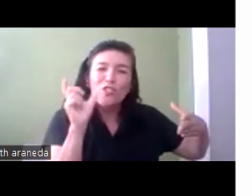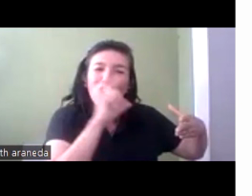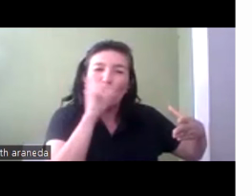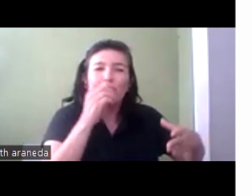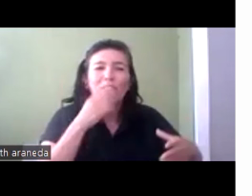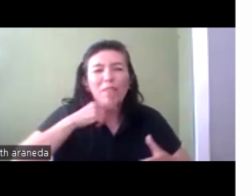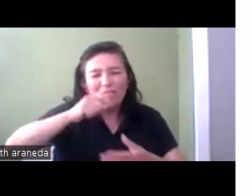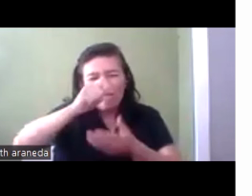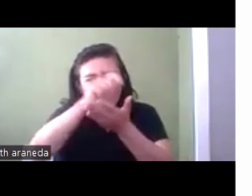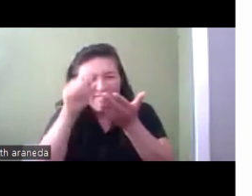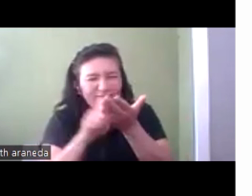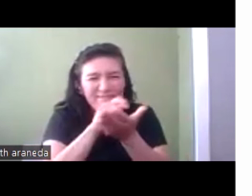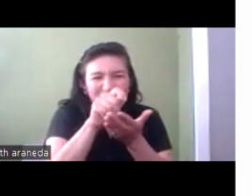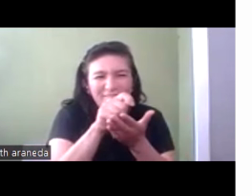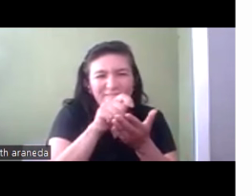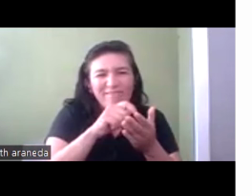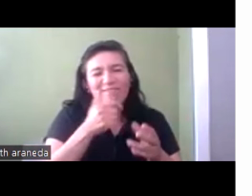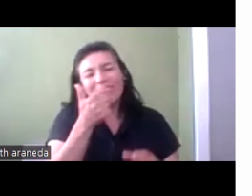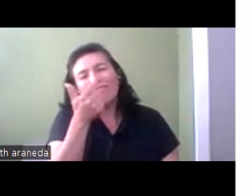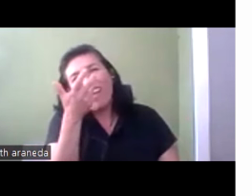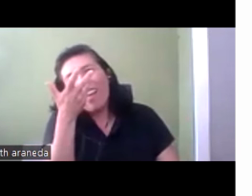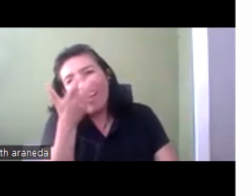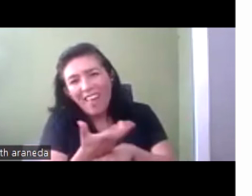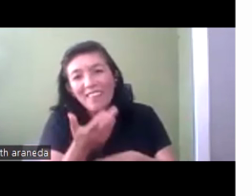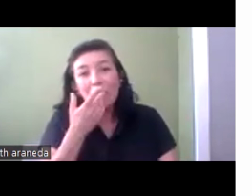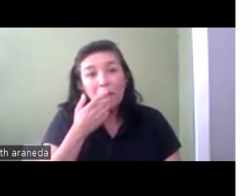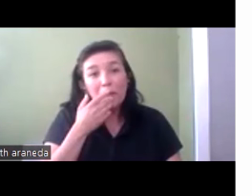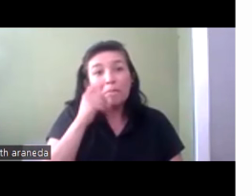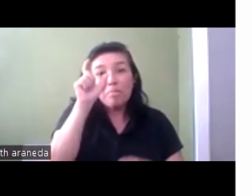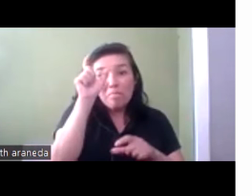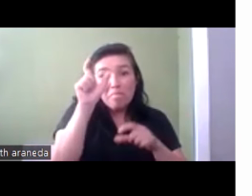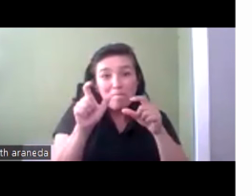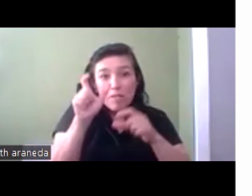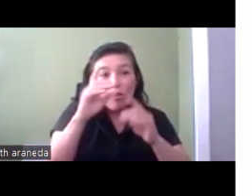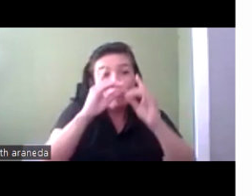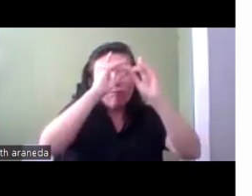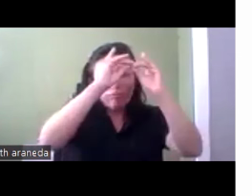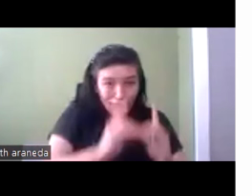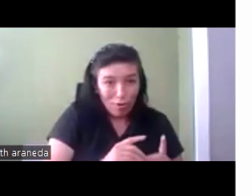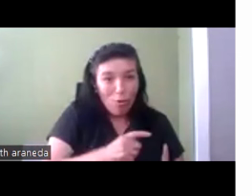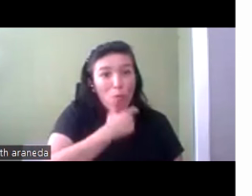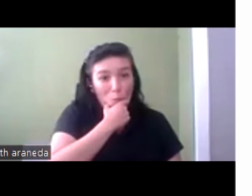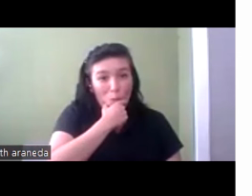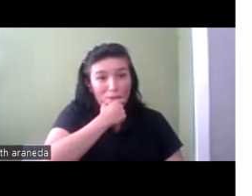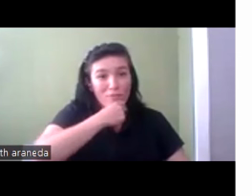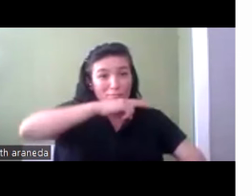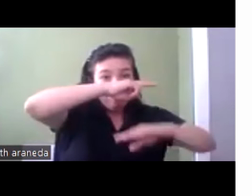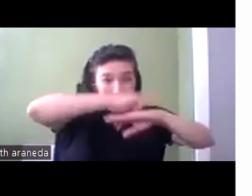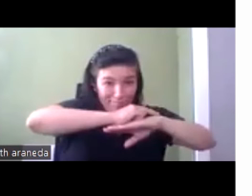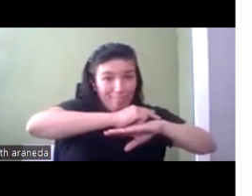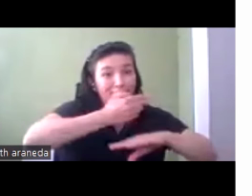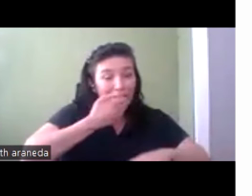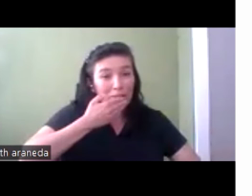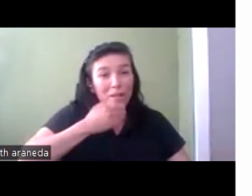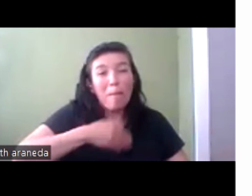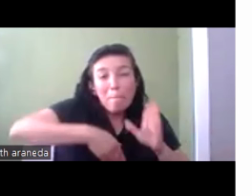petroglifos, hemos encontrado individuos, incluso entierros, pero lo que encontramos con bastante